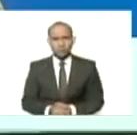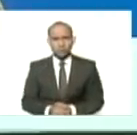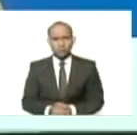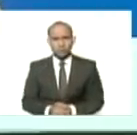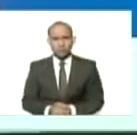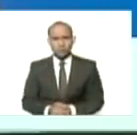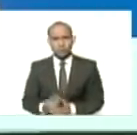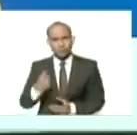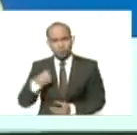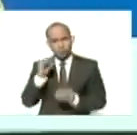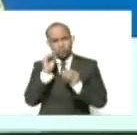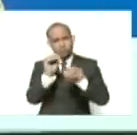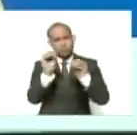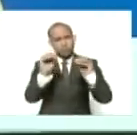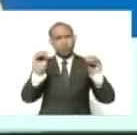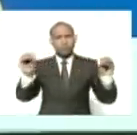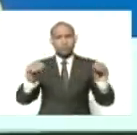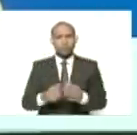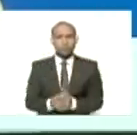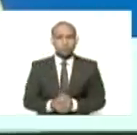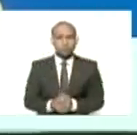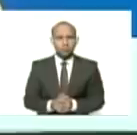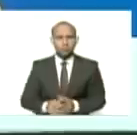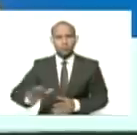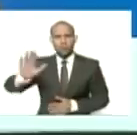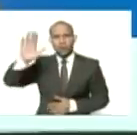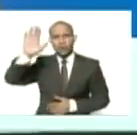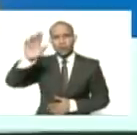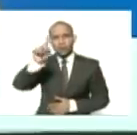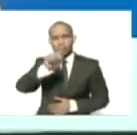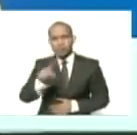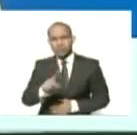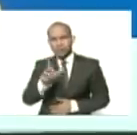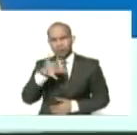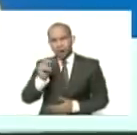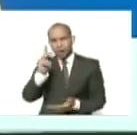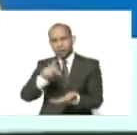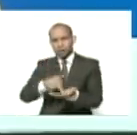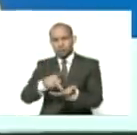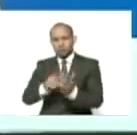y les dije, levanten la mano los sindicalistas presentes.